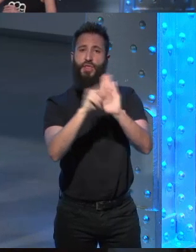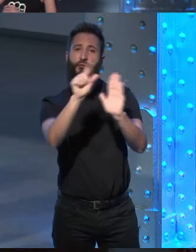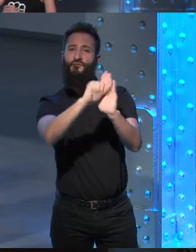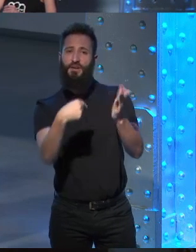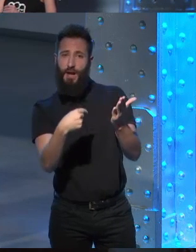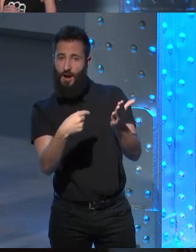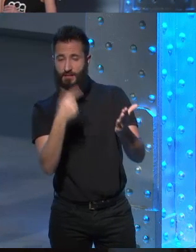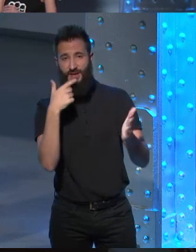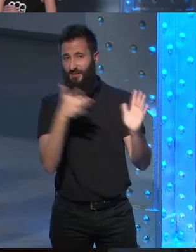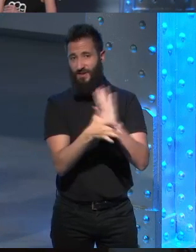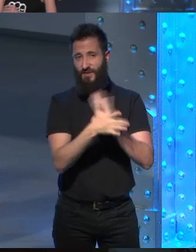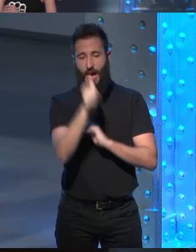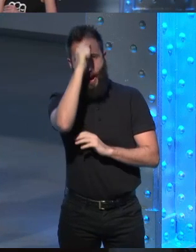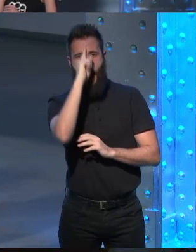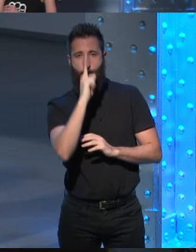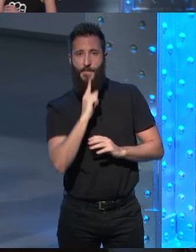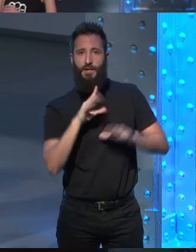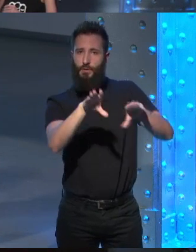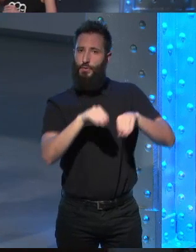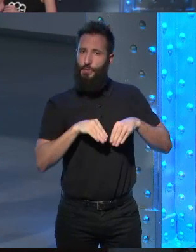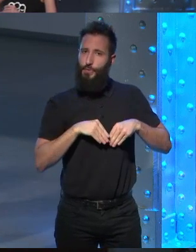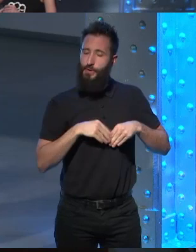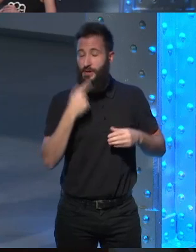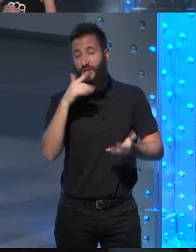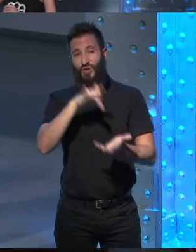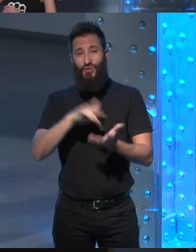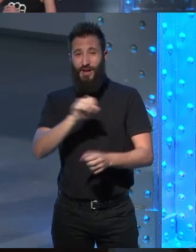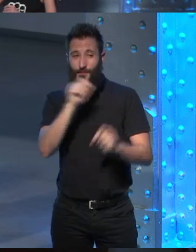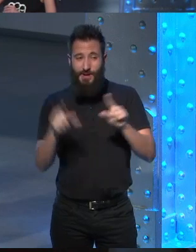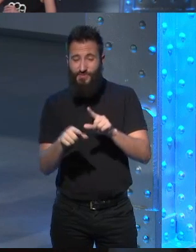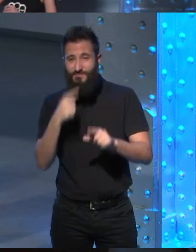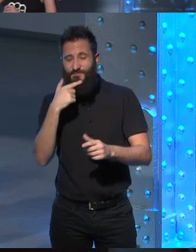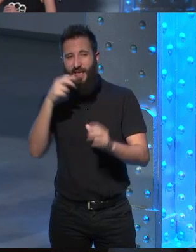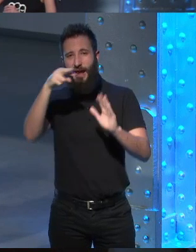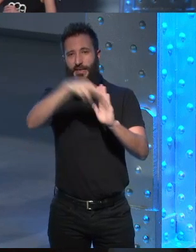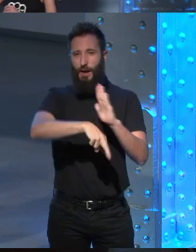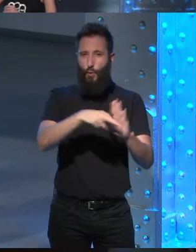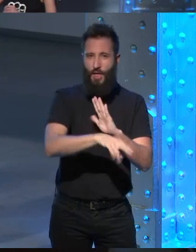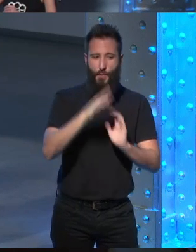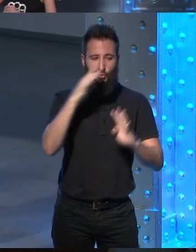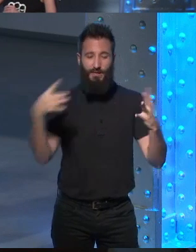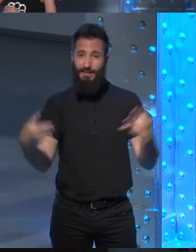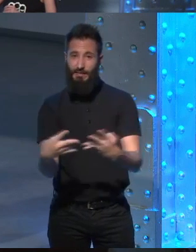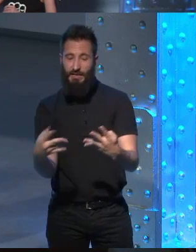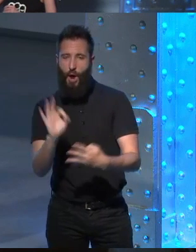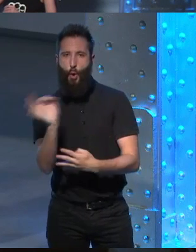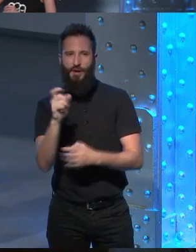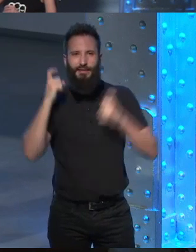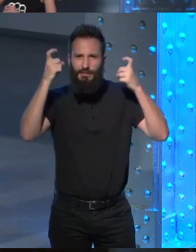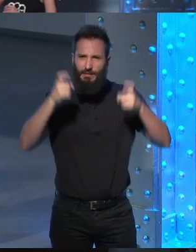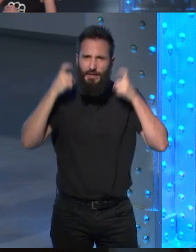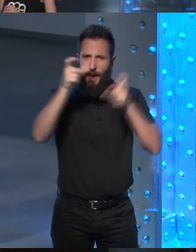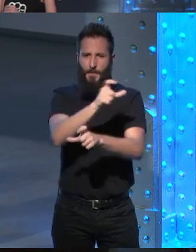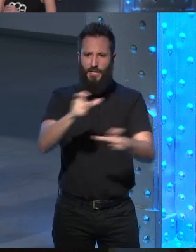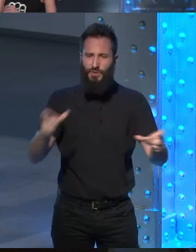bueno, pues preservas un poco tu imagen. Pero ya digo que la cuestión de esa regulación, por así decirlo, en Internet, o tratar de perseguir